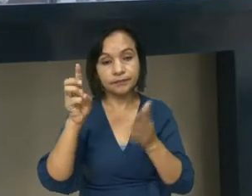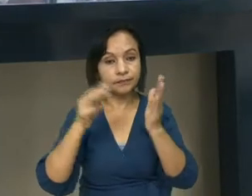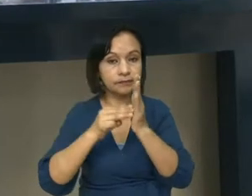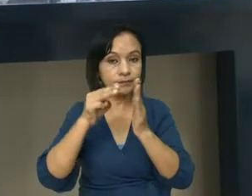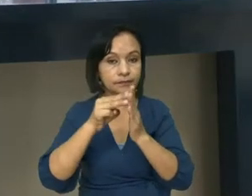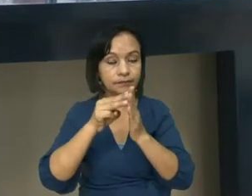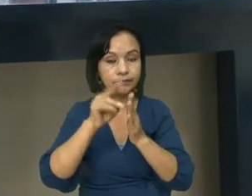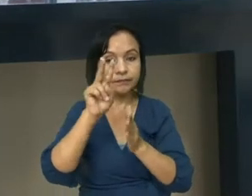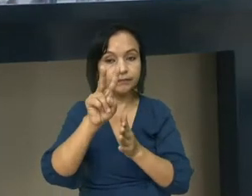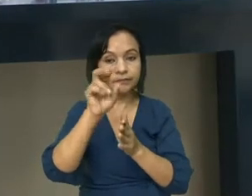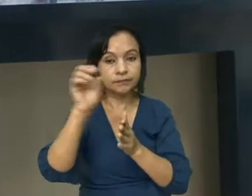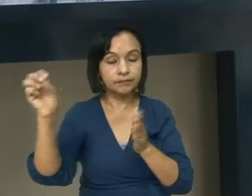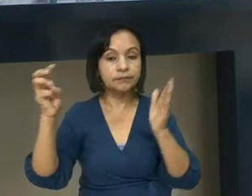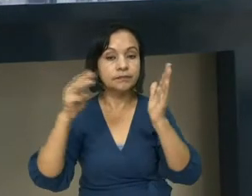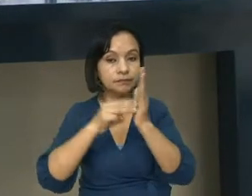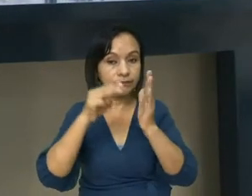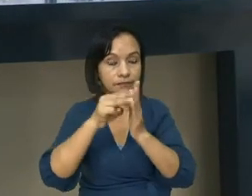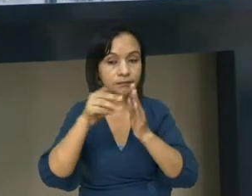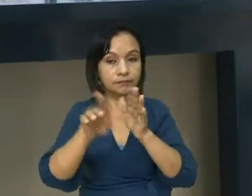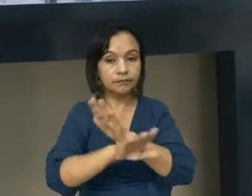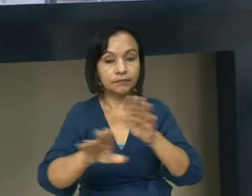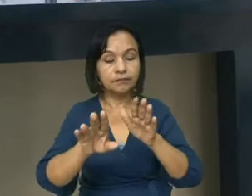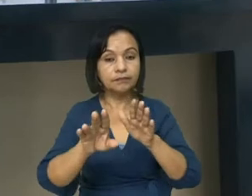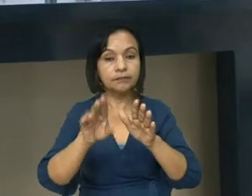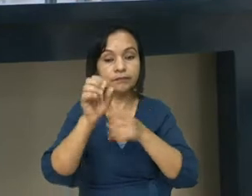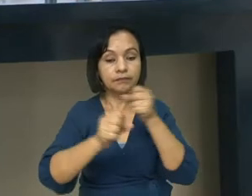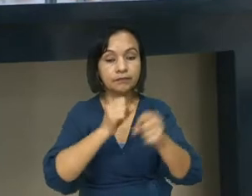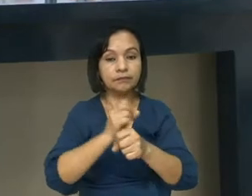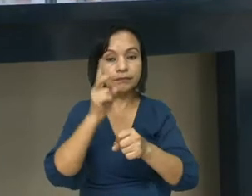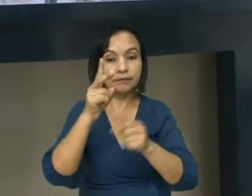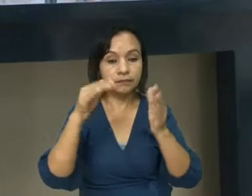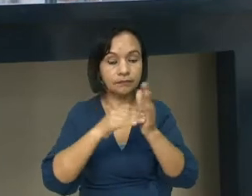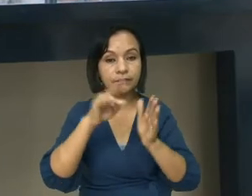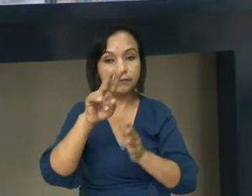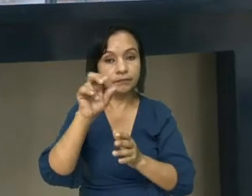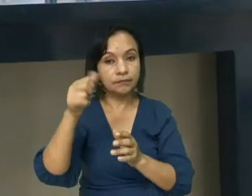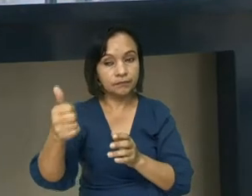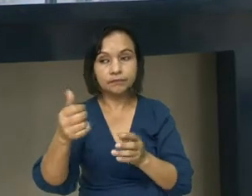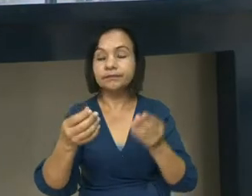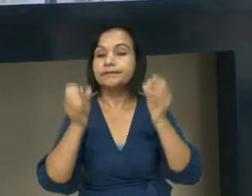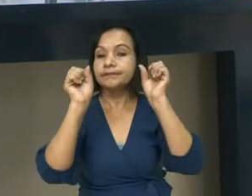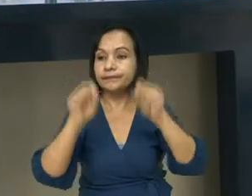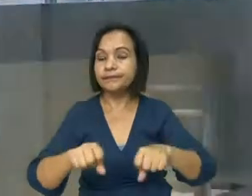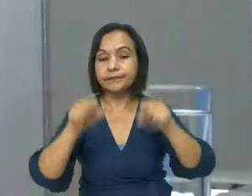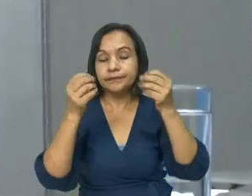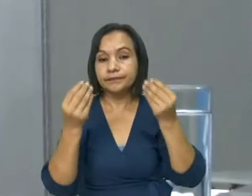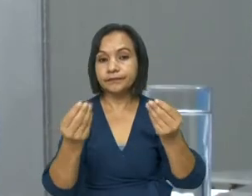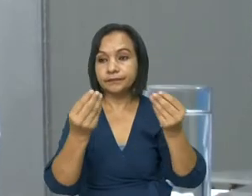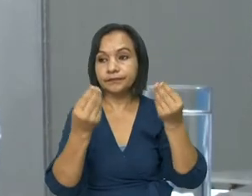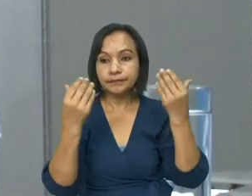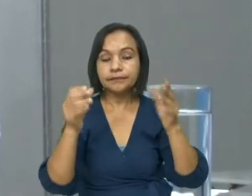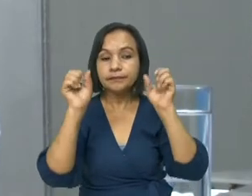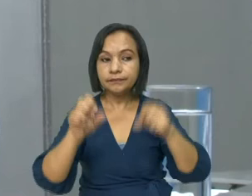entonces estamos hablando de 200 millones para finalizar el 2026. Es decir, hay muchas posibilidades